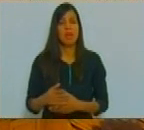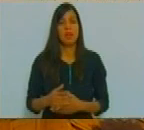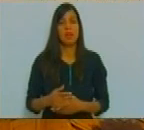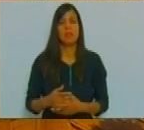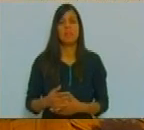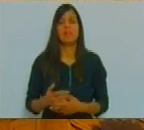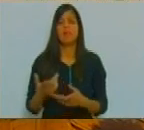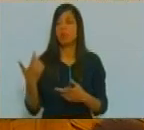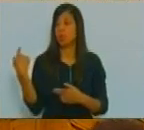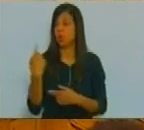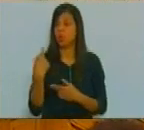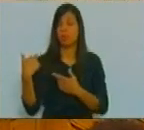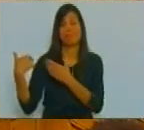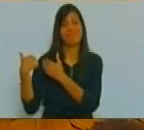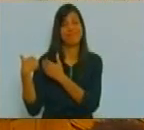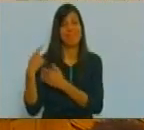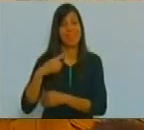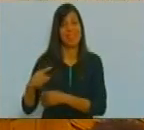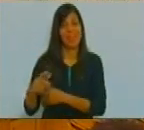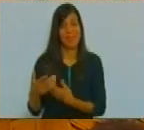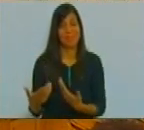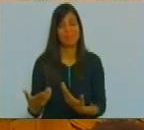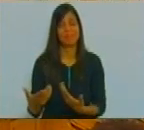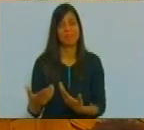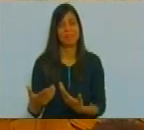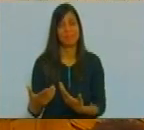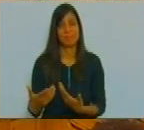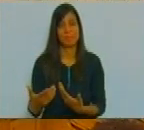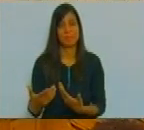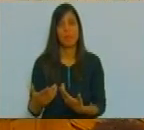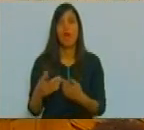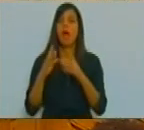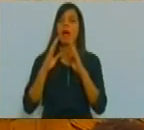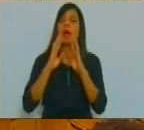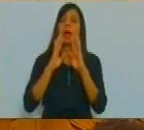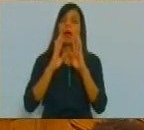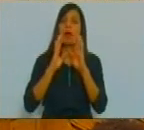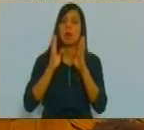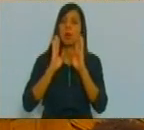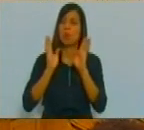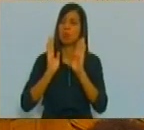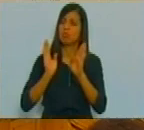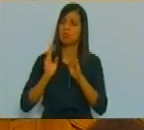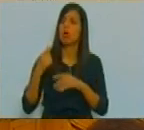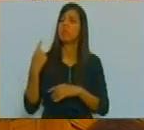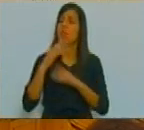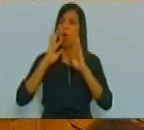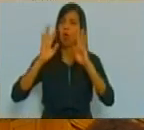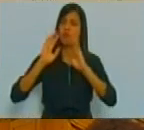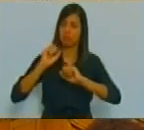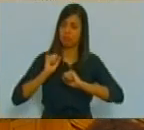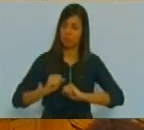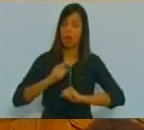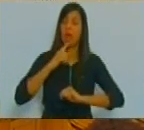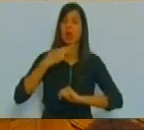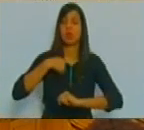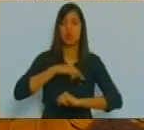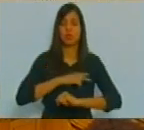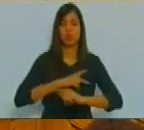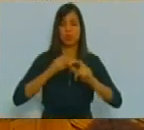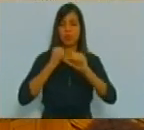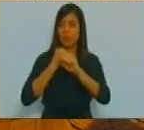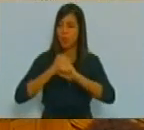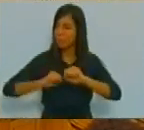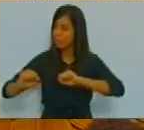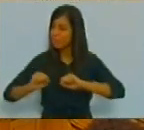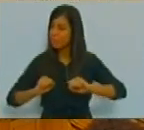nuestro historial el palmarés de decir que nosotros hemos trabajado fuertemente grade sentimiento de la